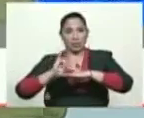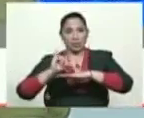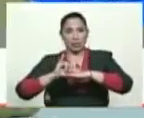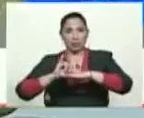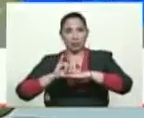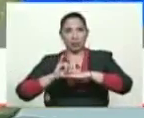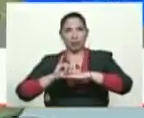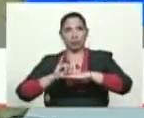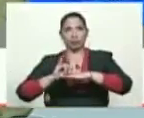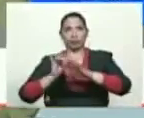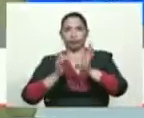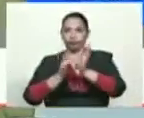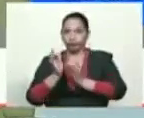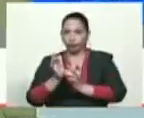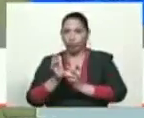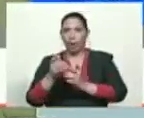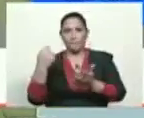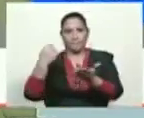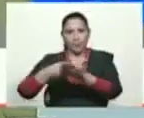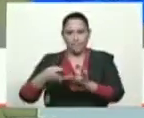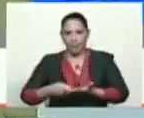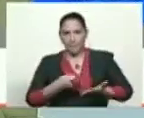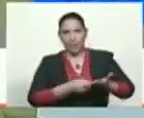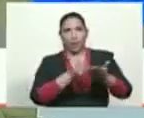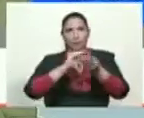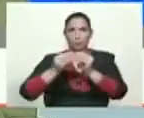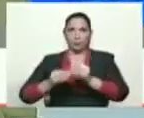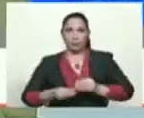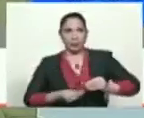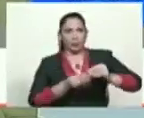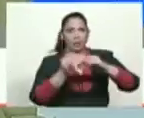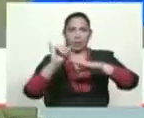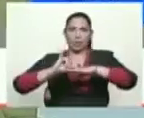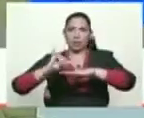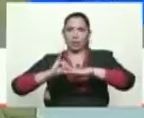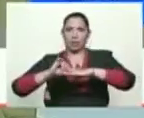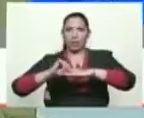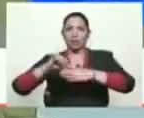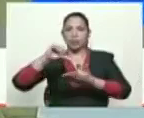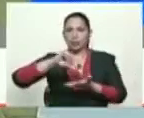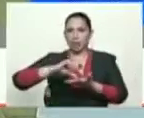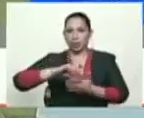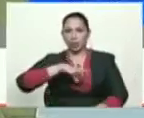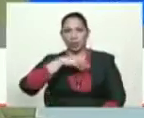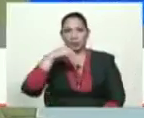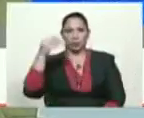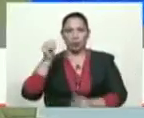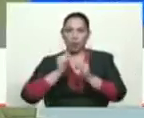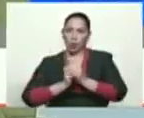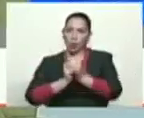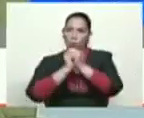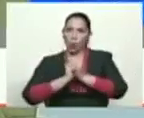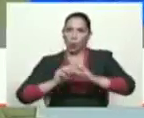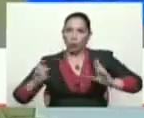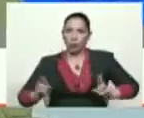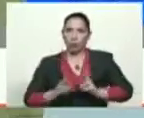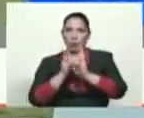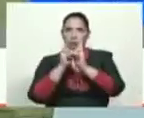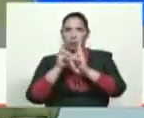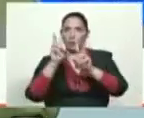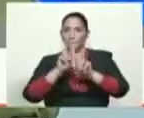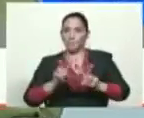y dispuesto de recursos para arreglar las iglesias como centros espirituales de oración de encuentros de